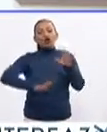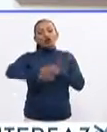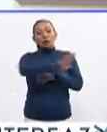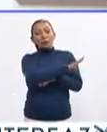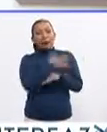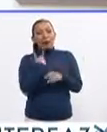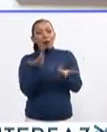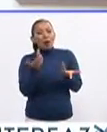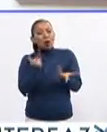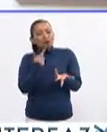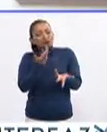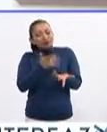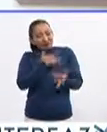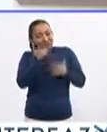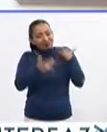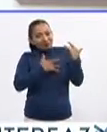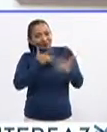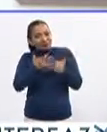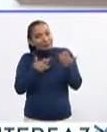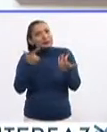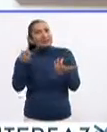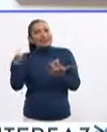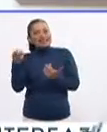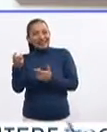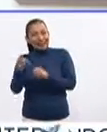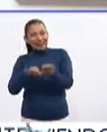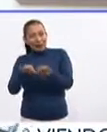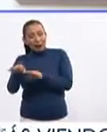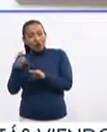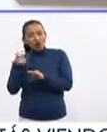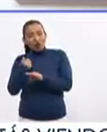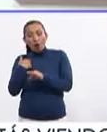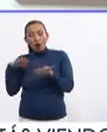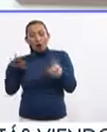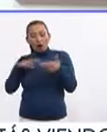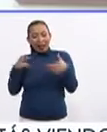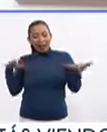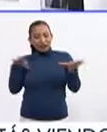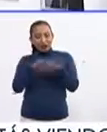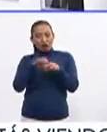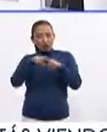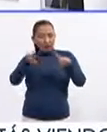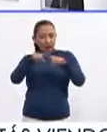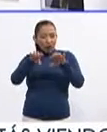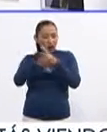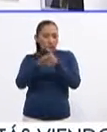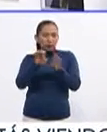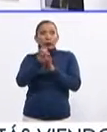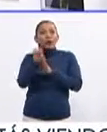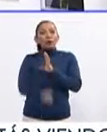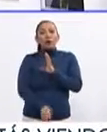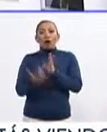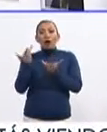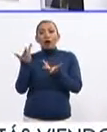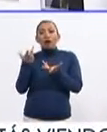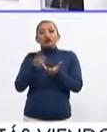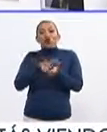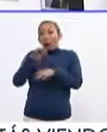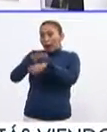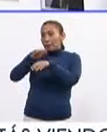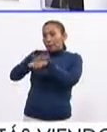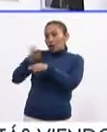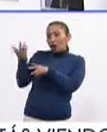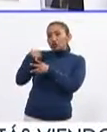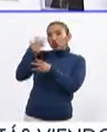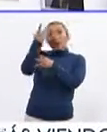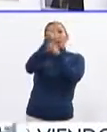las afectividades, es un trabajo en donde estoy vinculando distintas cosas. En primer término, invité solamente amigos,